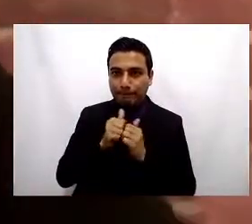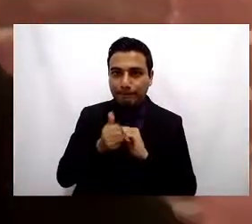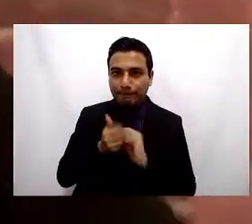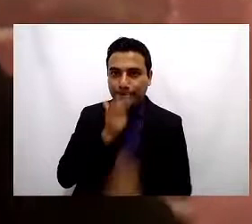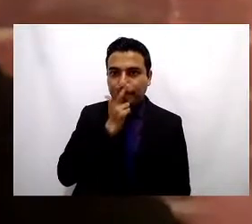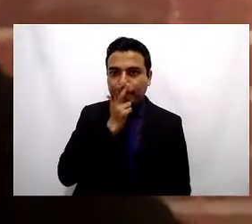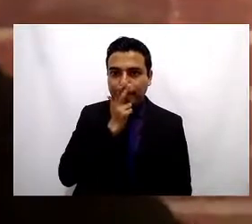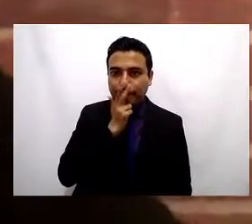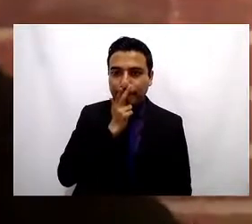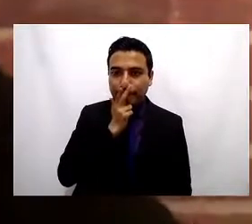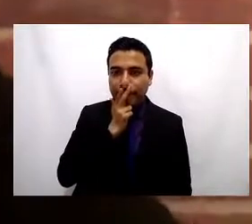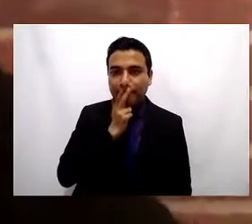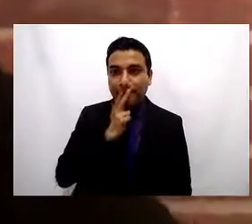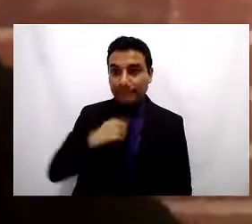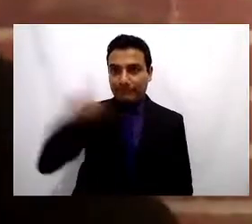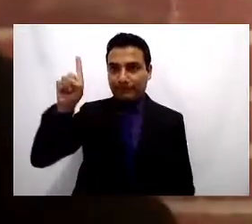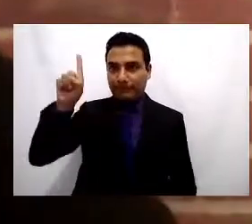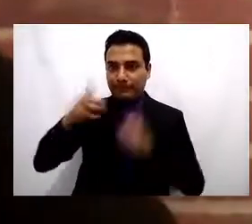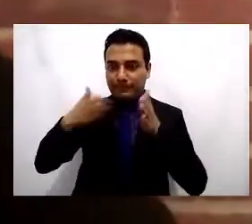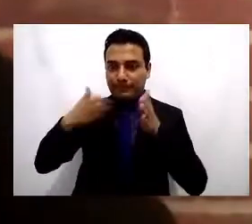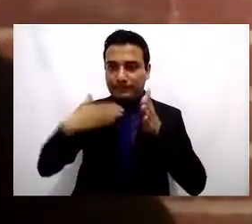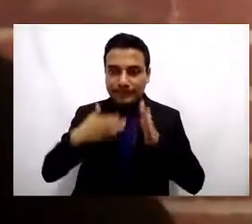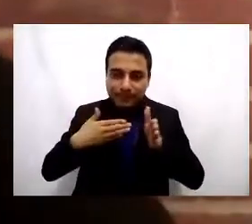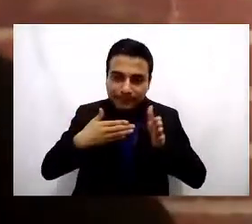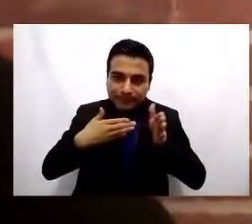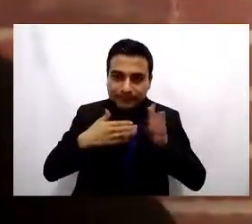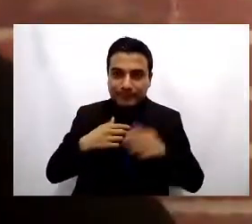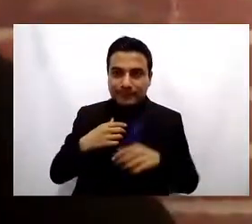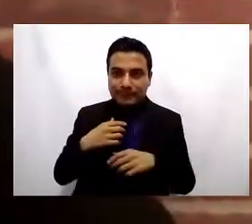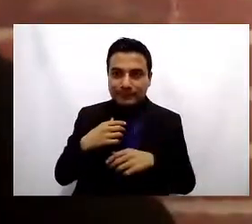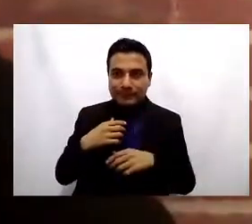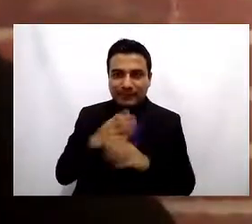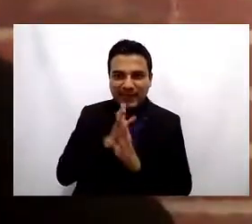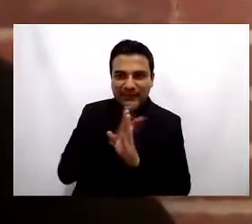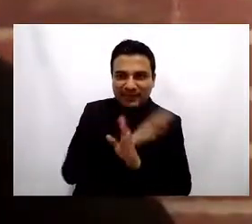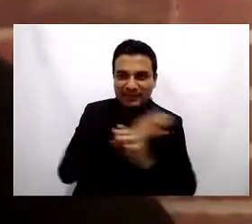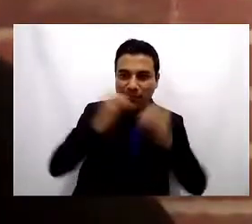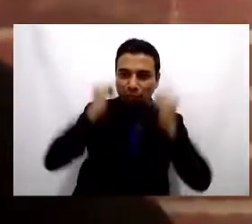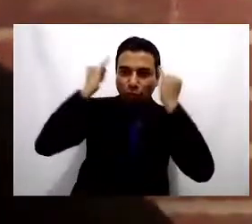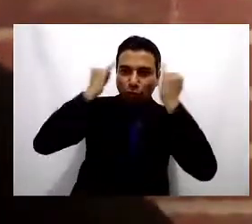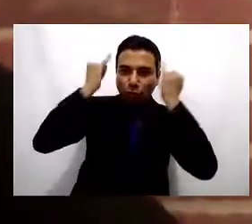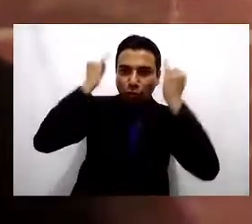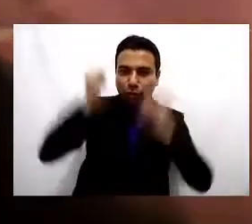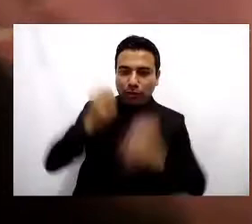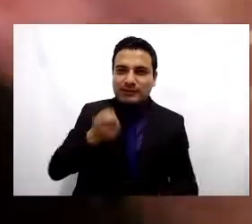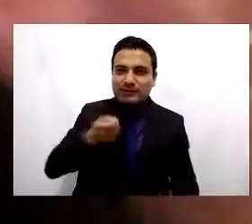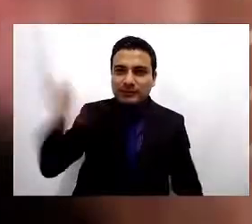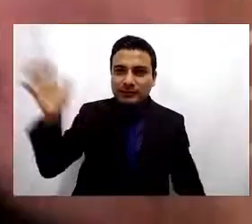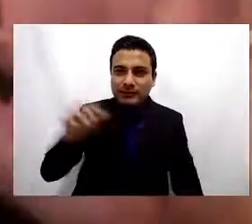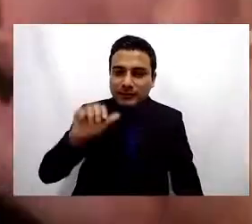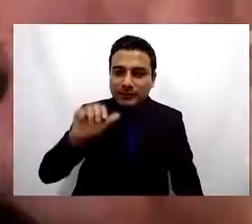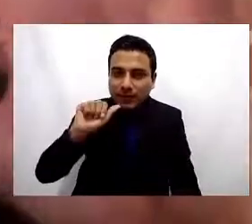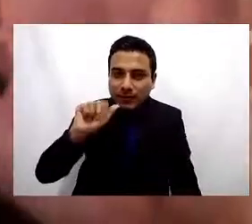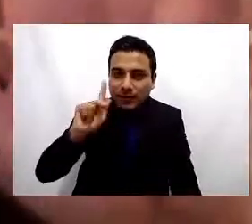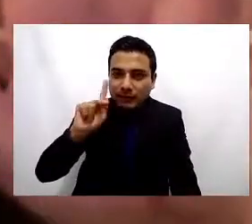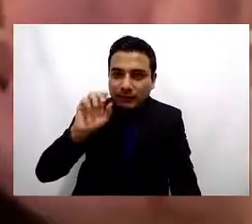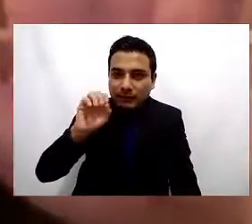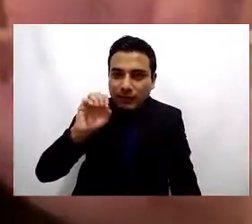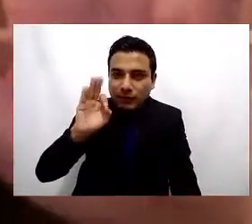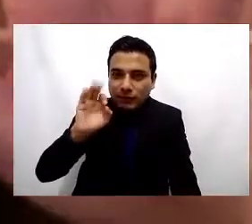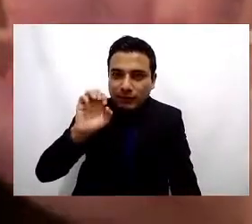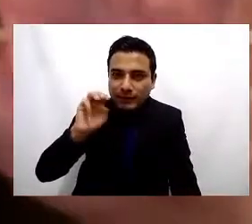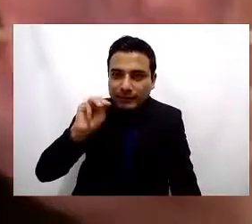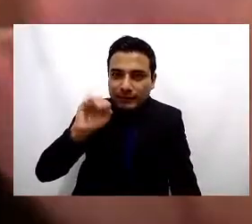desaparece la paranoia. Y en realidad, ¿qué tuvo? Tuvo un acceso apofénico. Ese mismo mecanismo